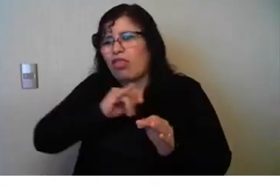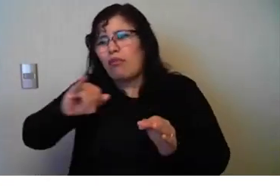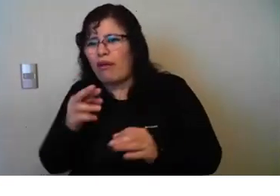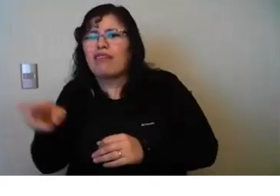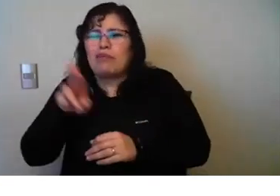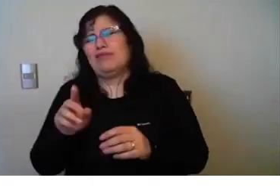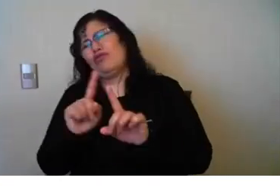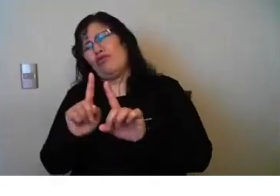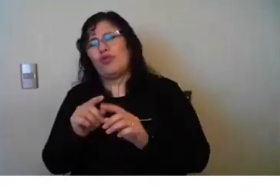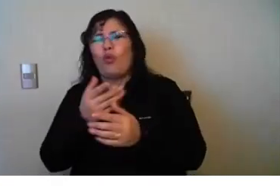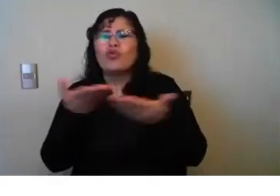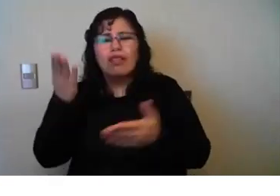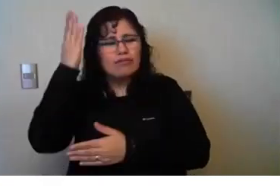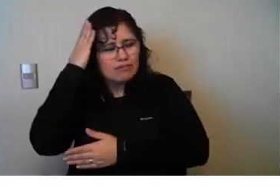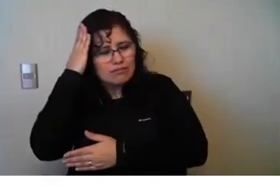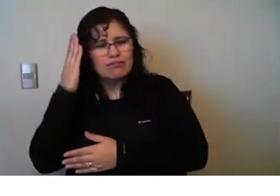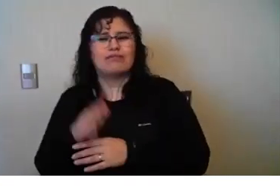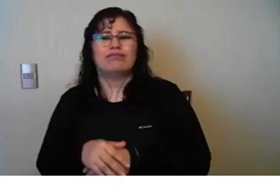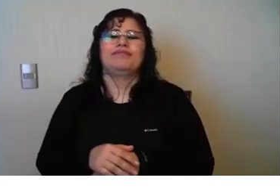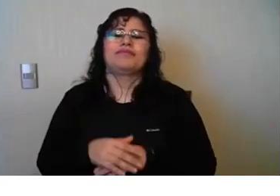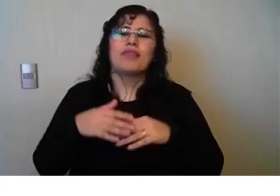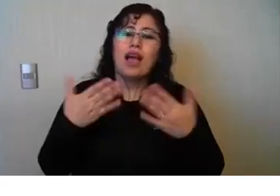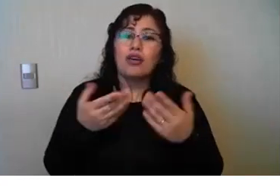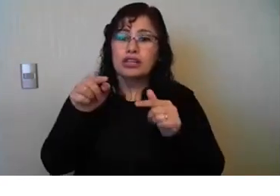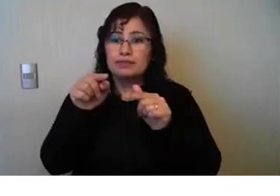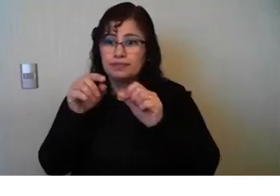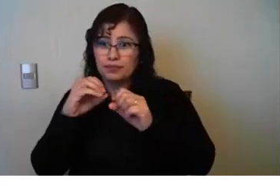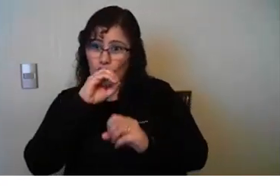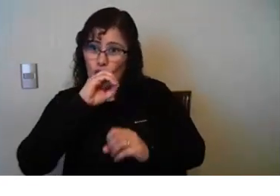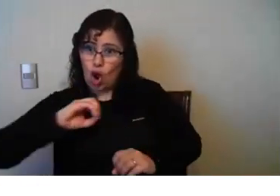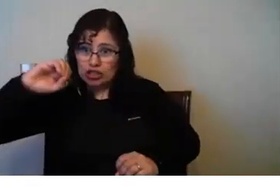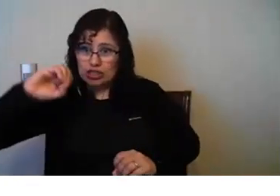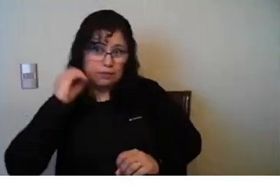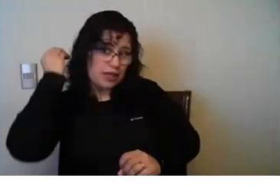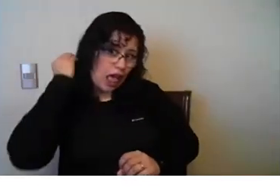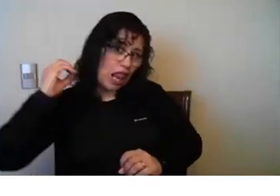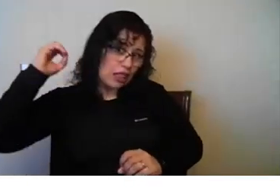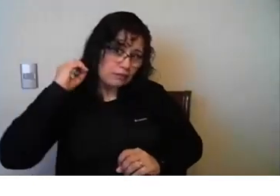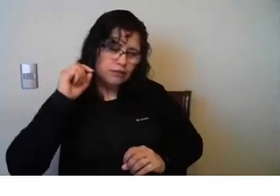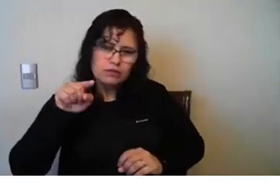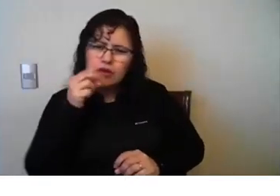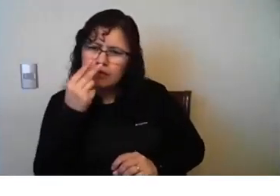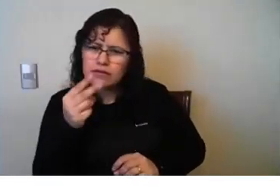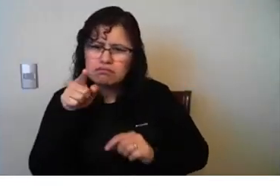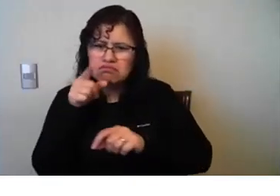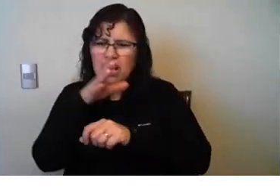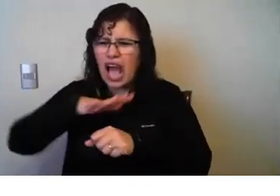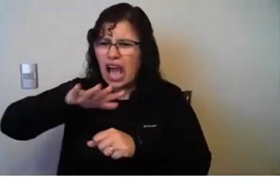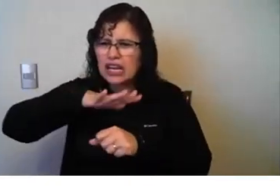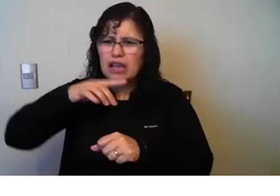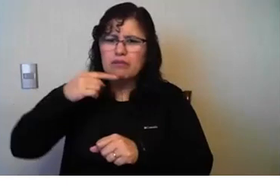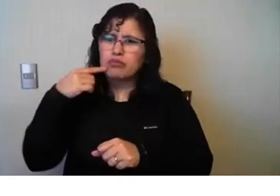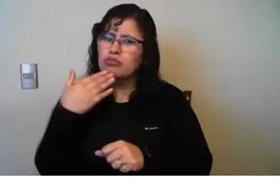En esta cara, respecto al lóbulo occipital que estamos viendo aquí, hay unas áreas importantes que